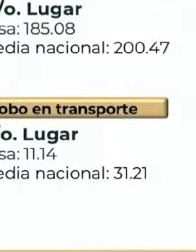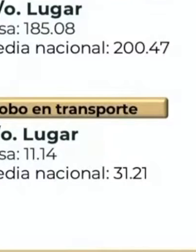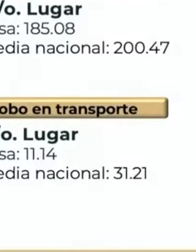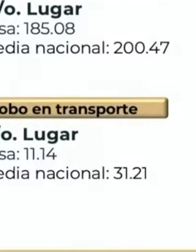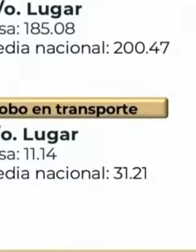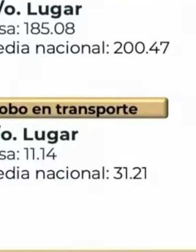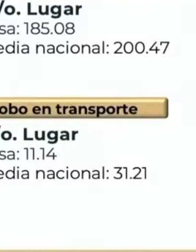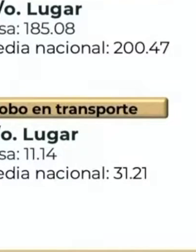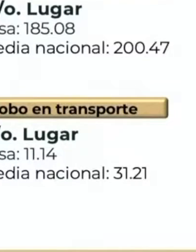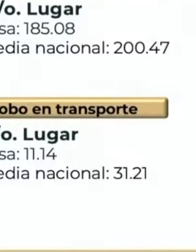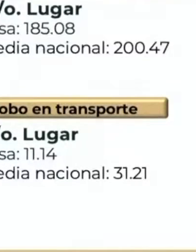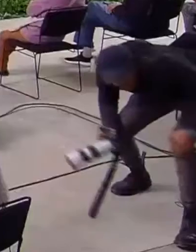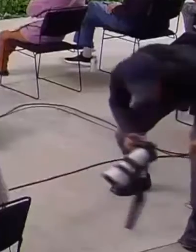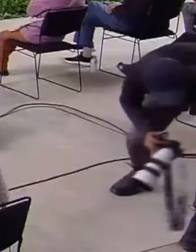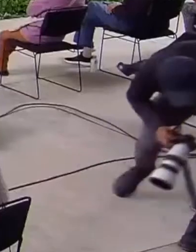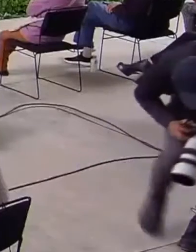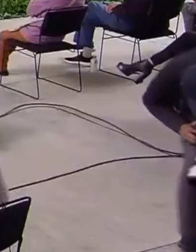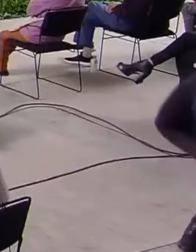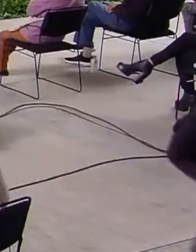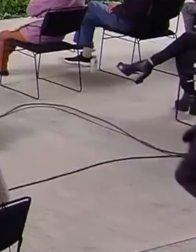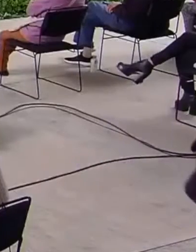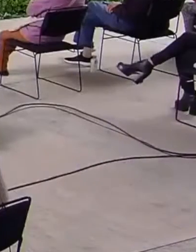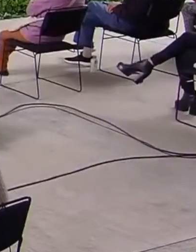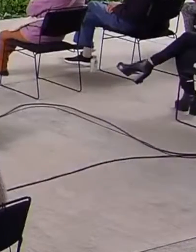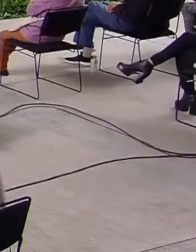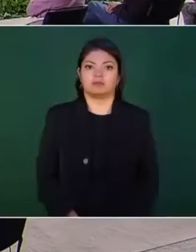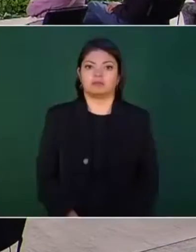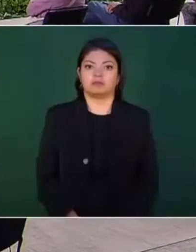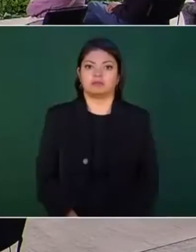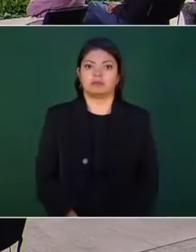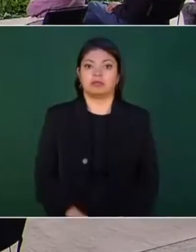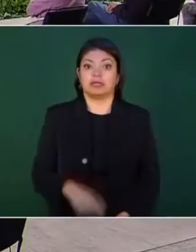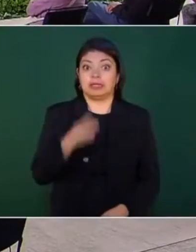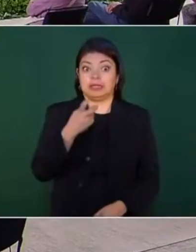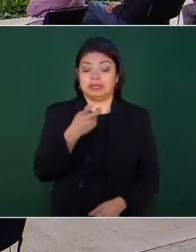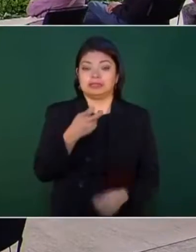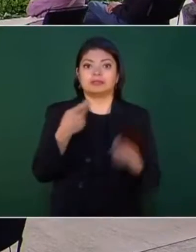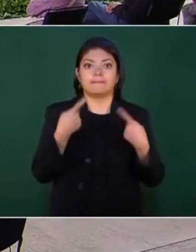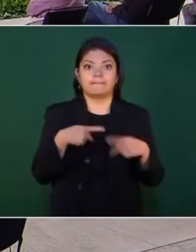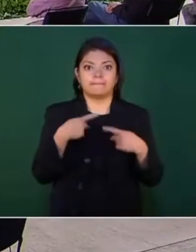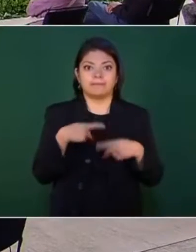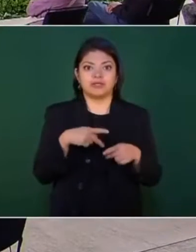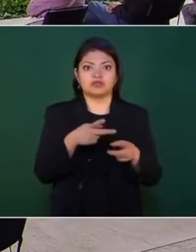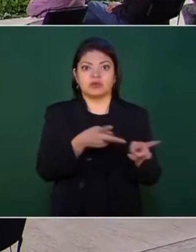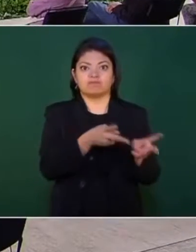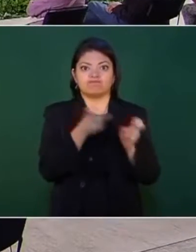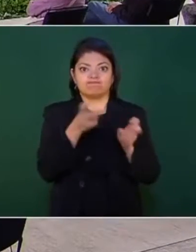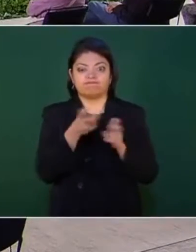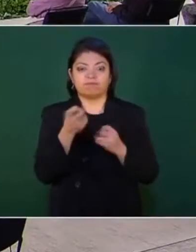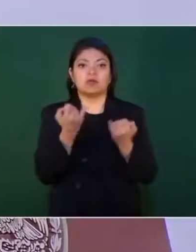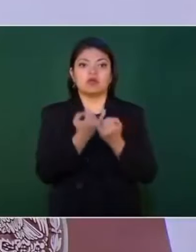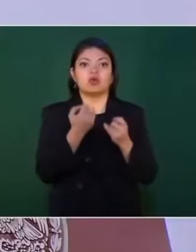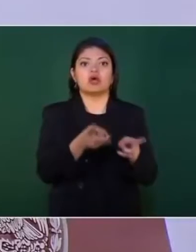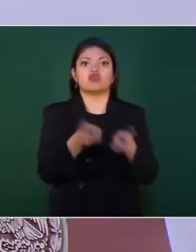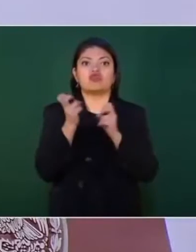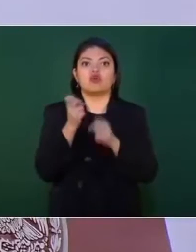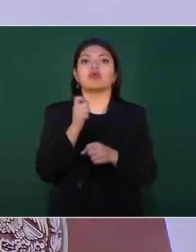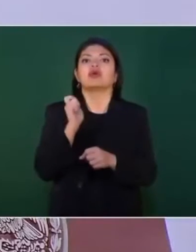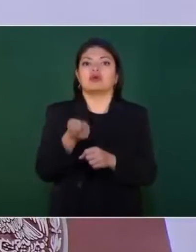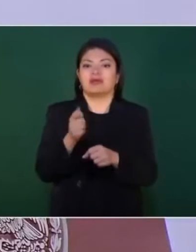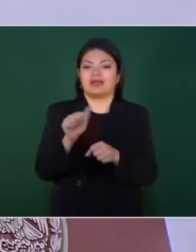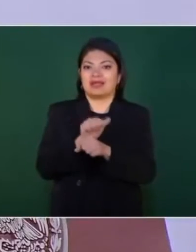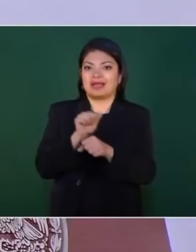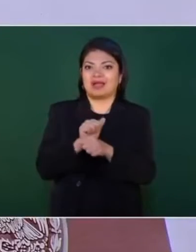la alza lo que es el secuestro la trata de personas y el robo a transporte en el